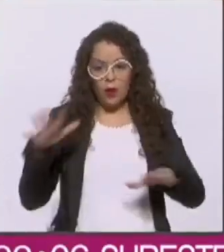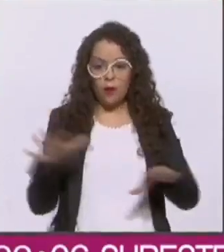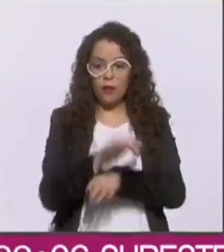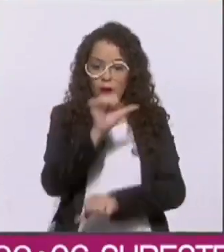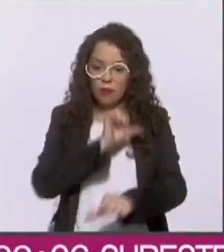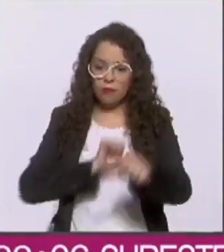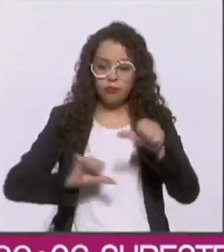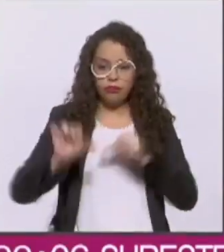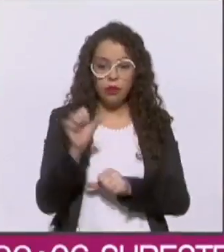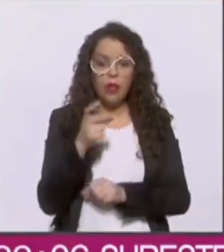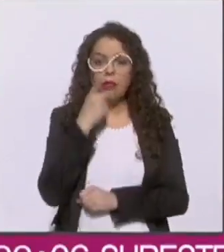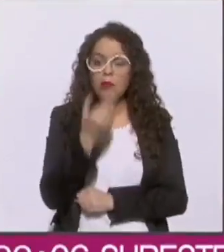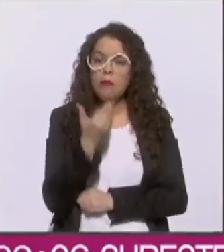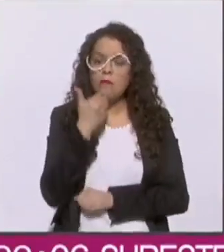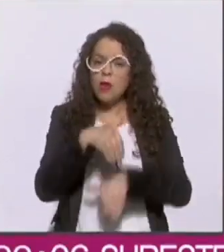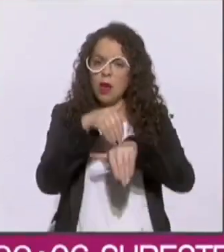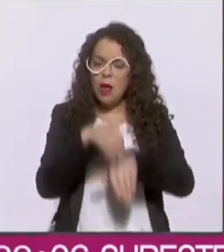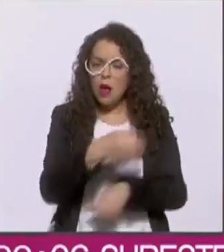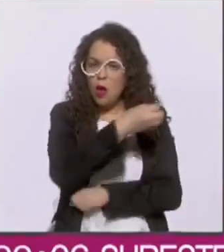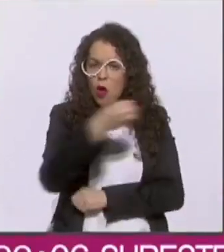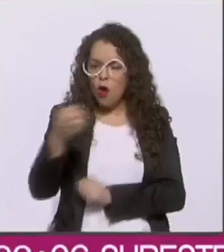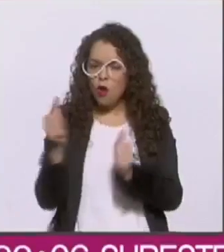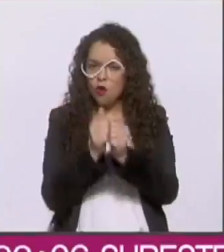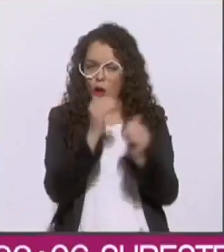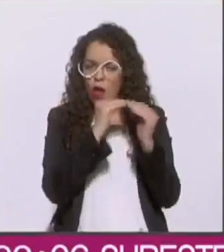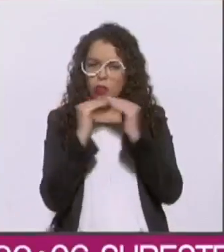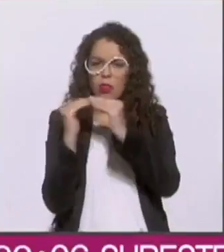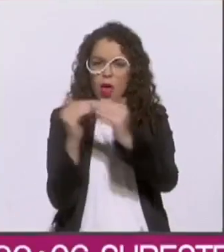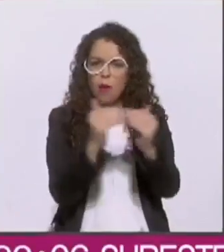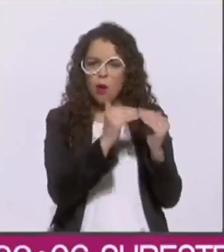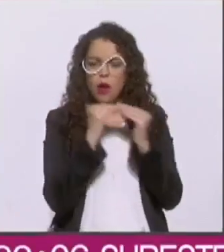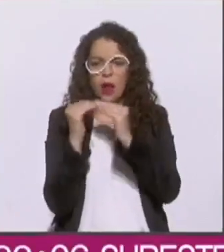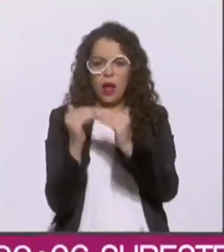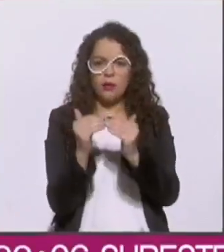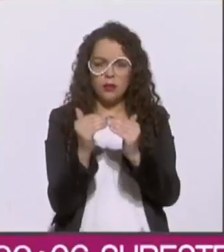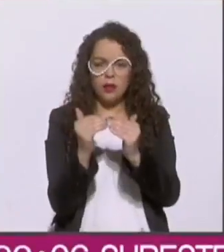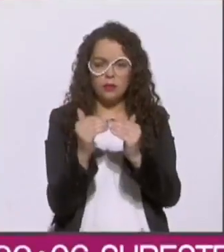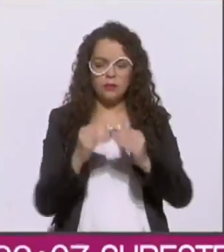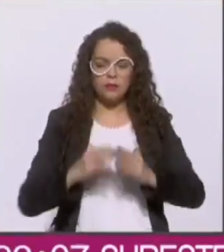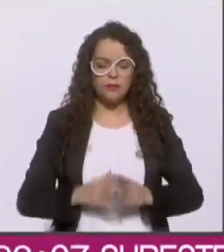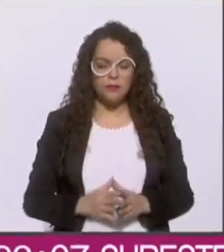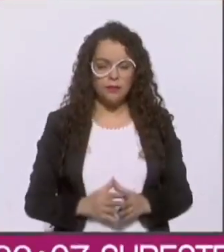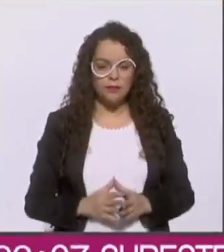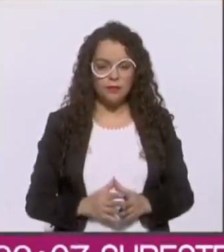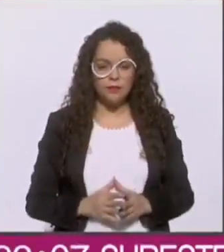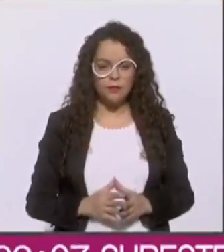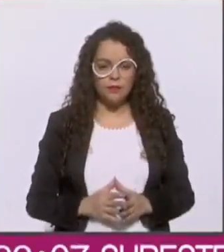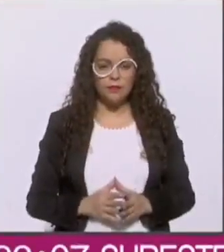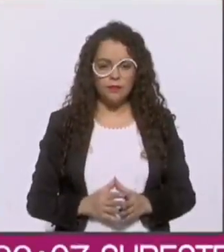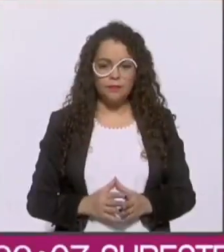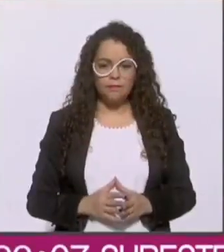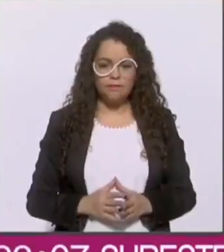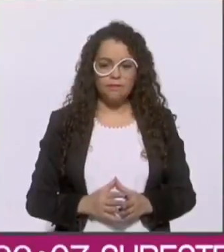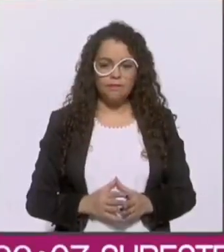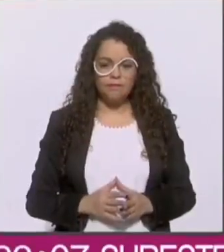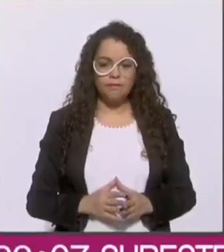un proceso ordenado, democrático y de altura de miras. Porque